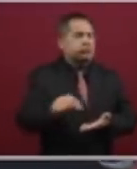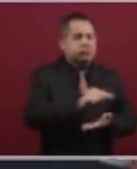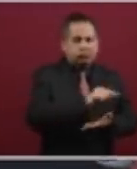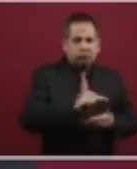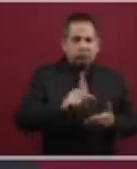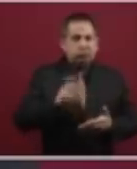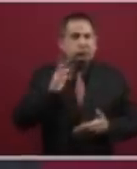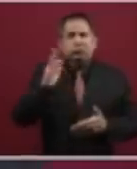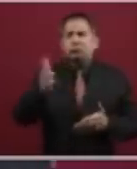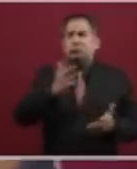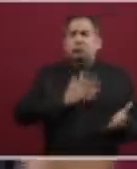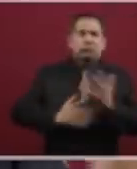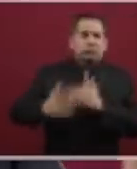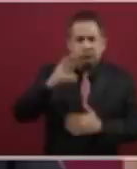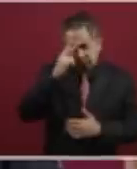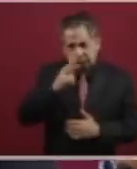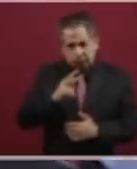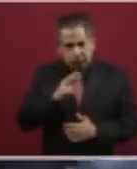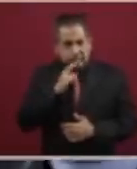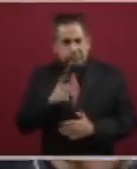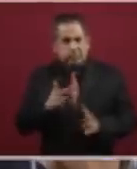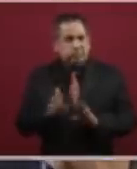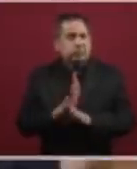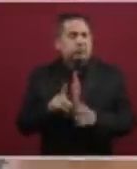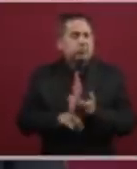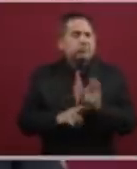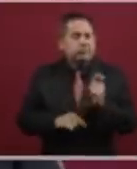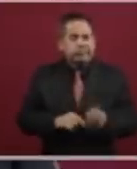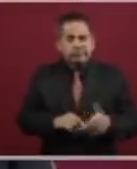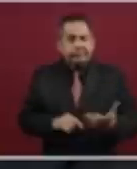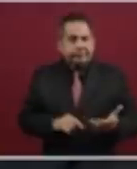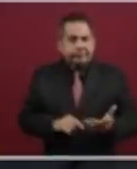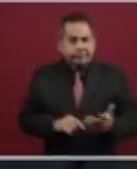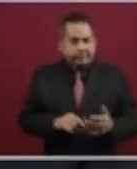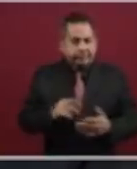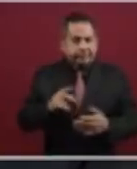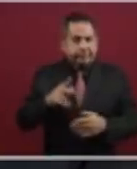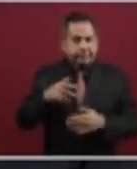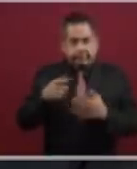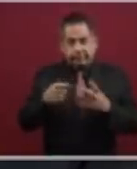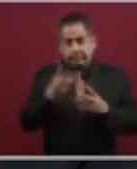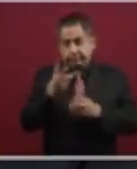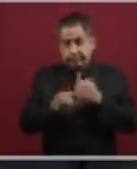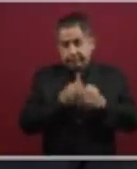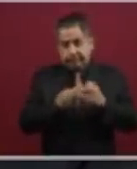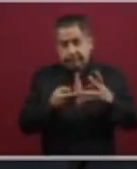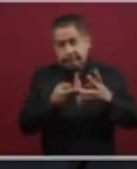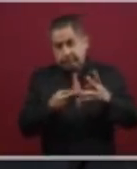del desarrollo de México en la segunda parte del gobierno.